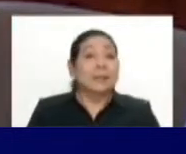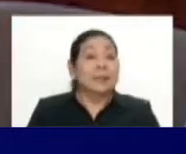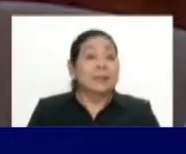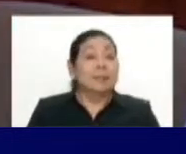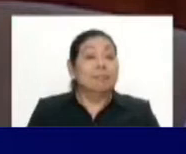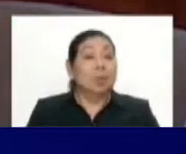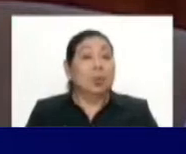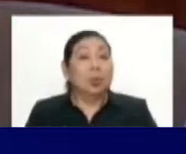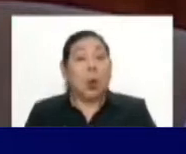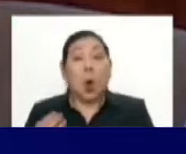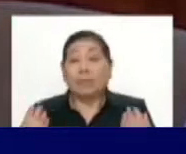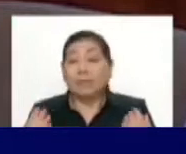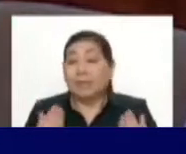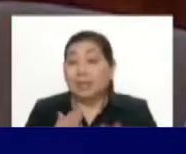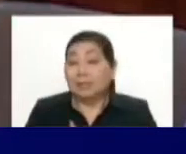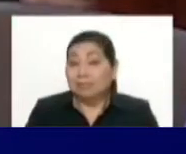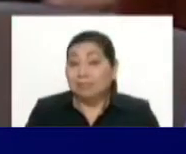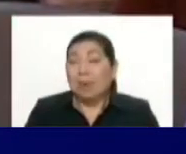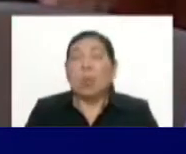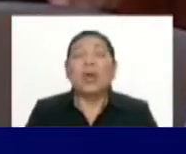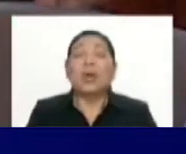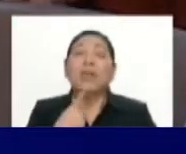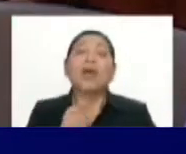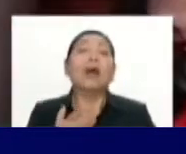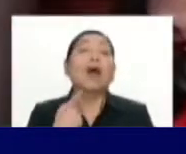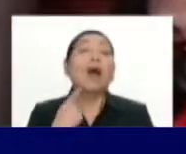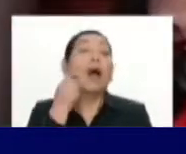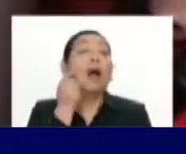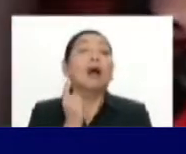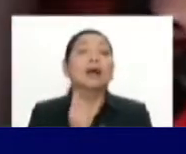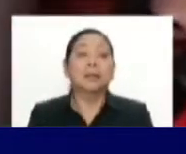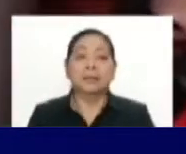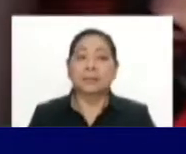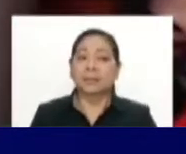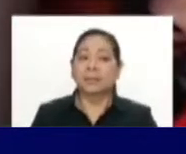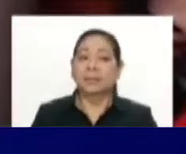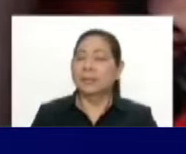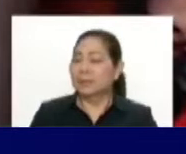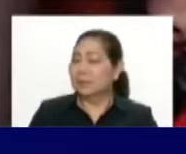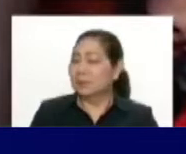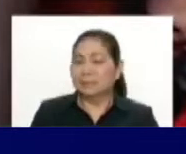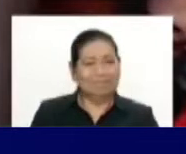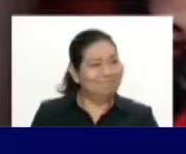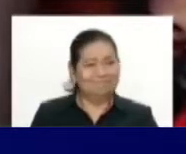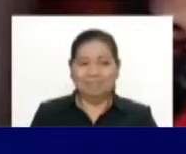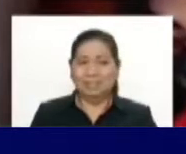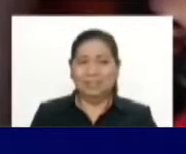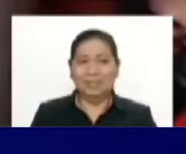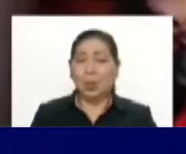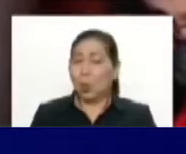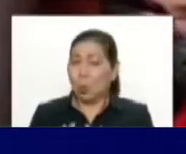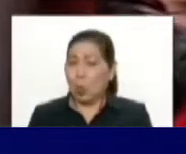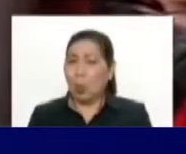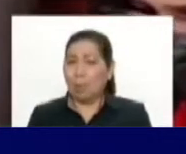visitaron seguramente su despacho. ¿Por qué no se lo dijeron en su cara? No ejecutar el presupuesto de un